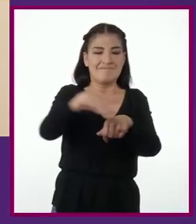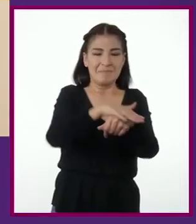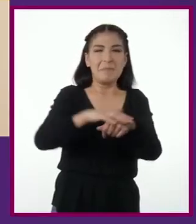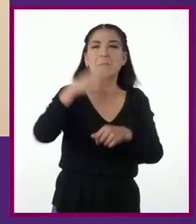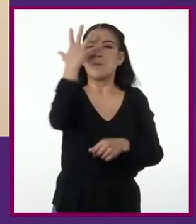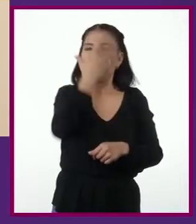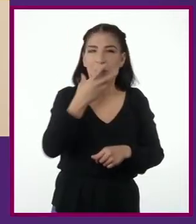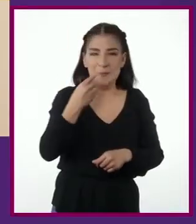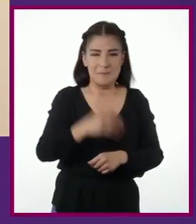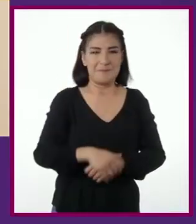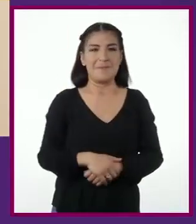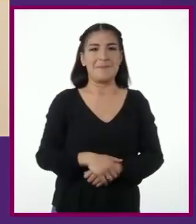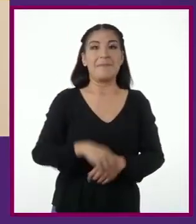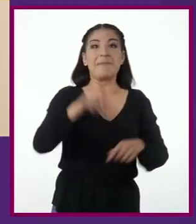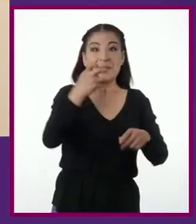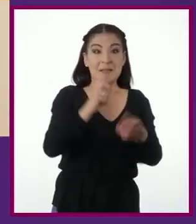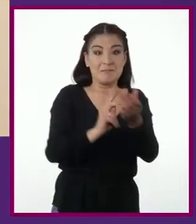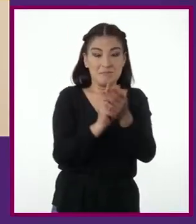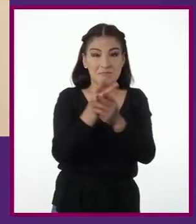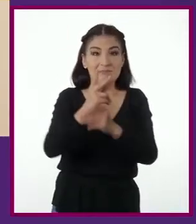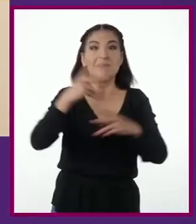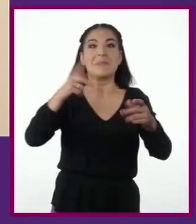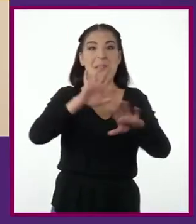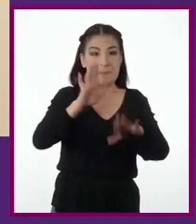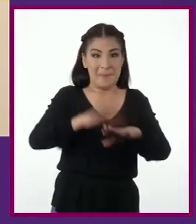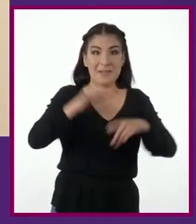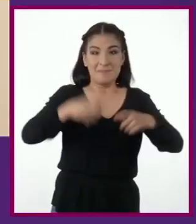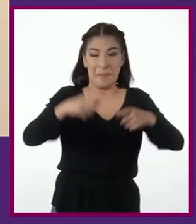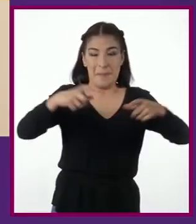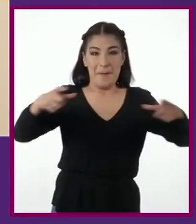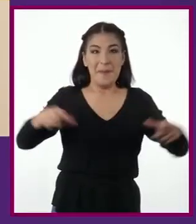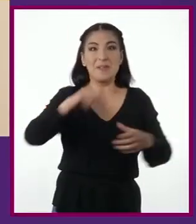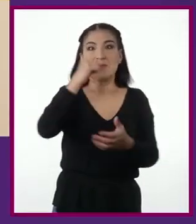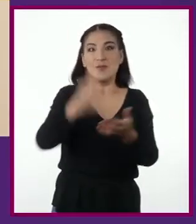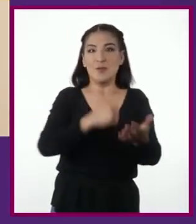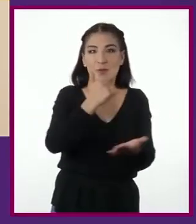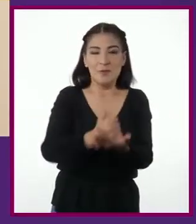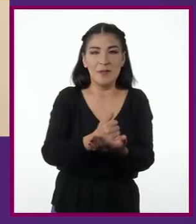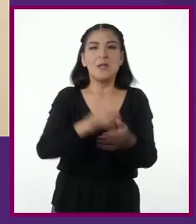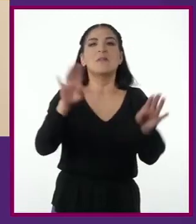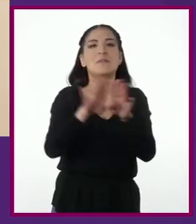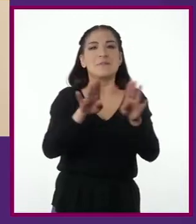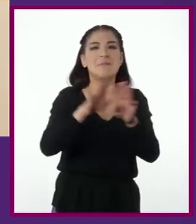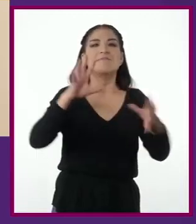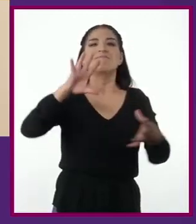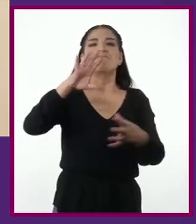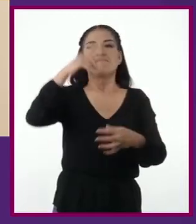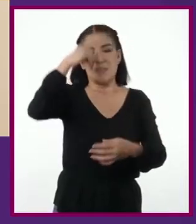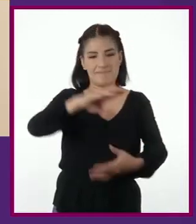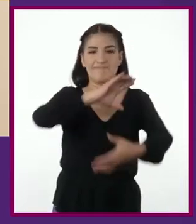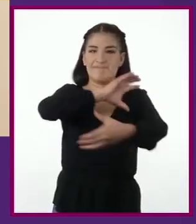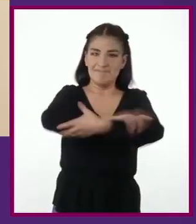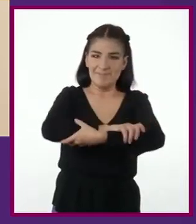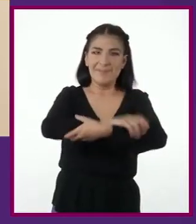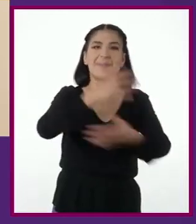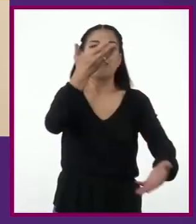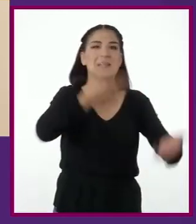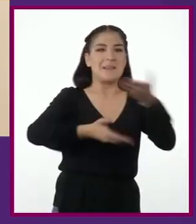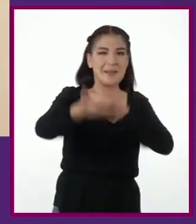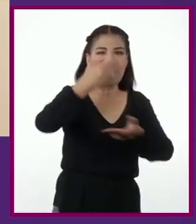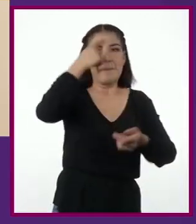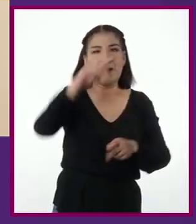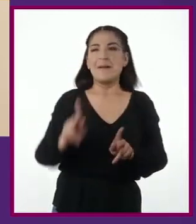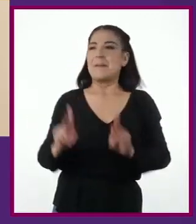pedernal. El proceso de crecimiento urbano también fue causa de las redes de intercambio comercial a